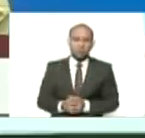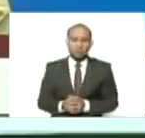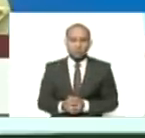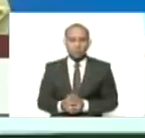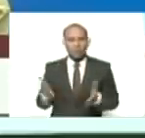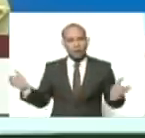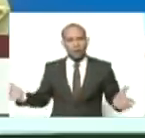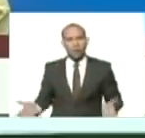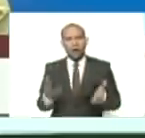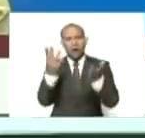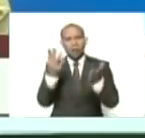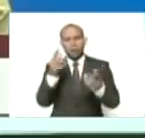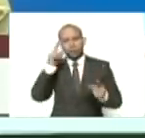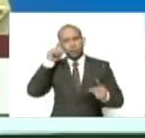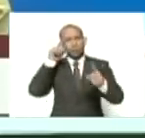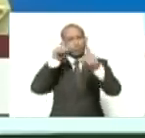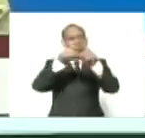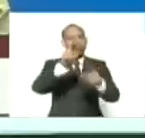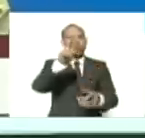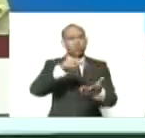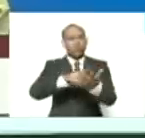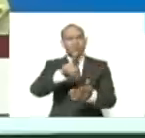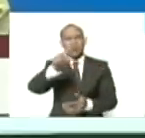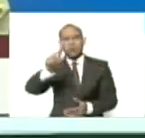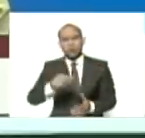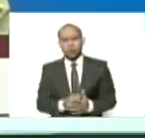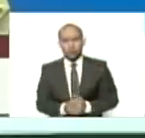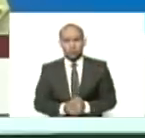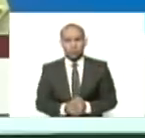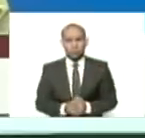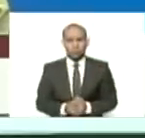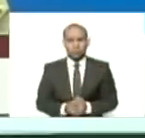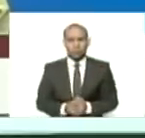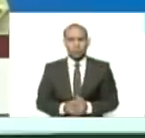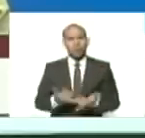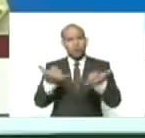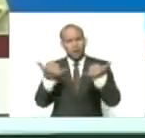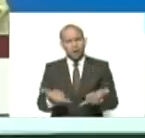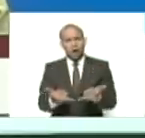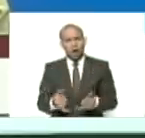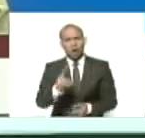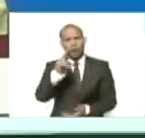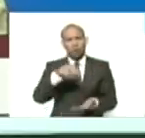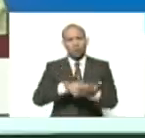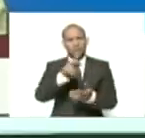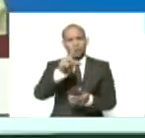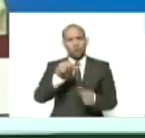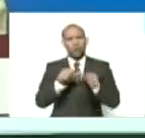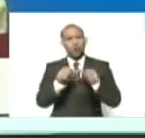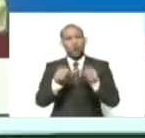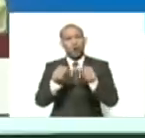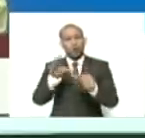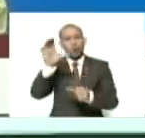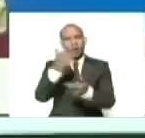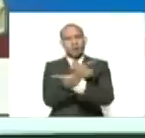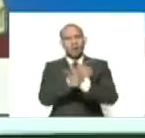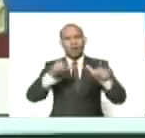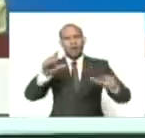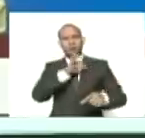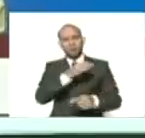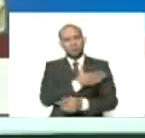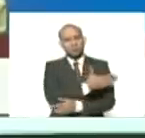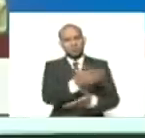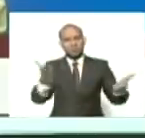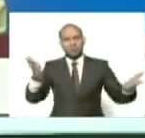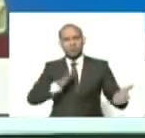vamos al 2021, y en el 2021 seguiremos teniendo patria libre y soberana, y aquí estamos de